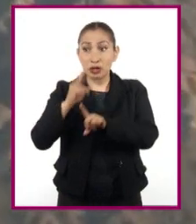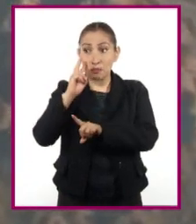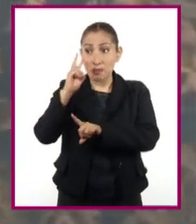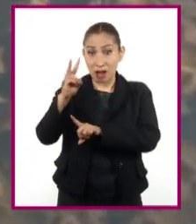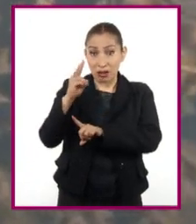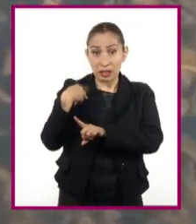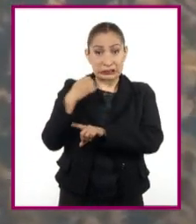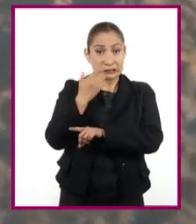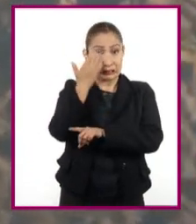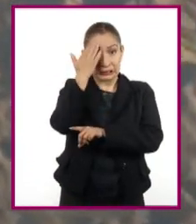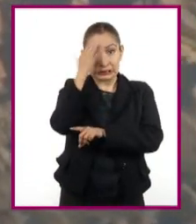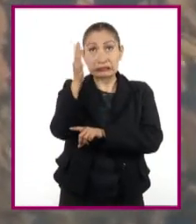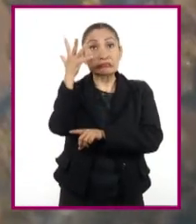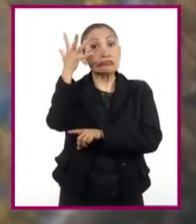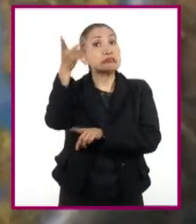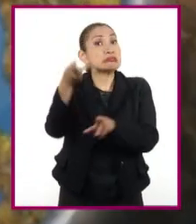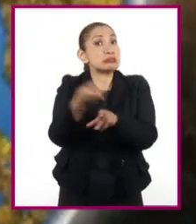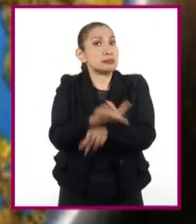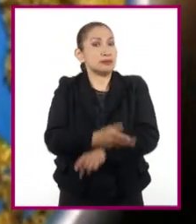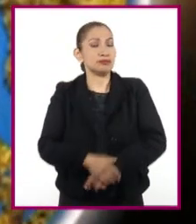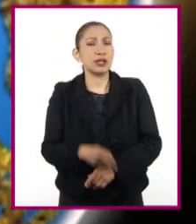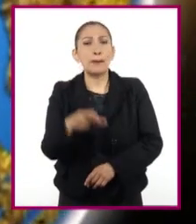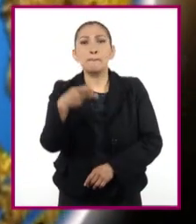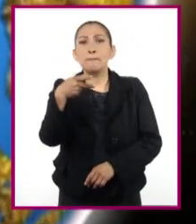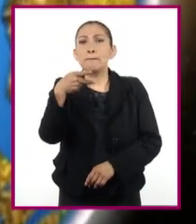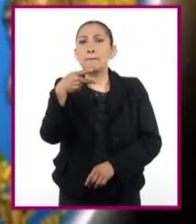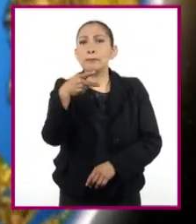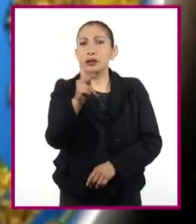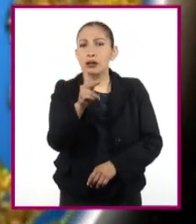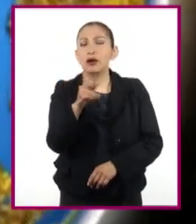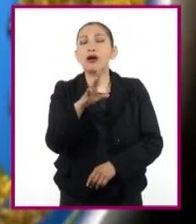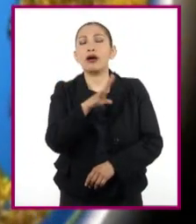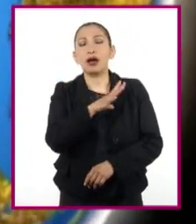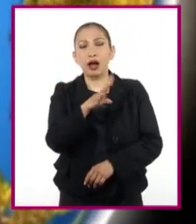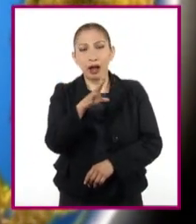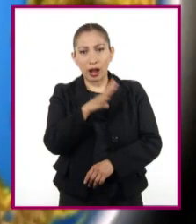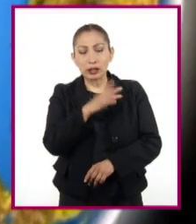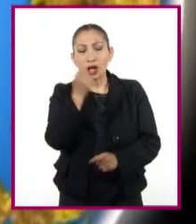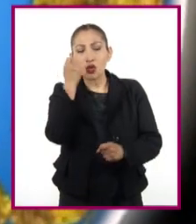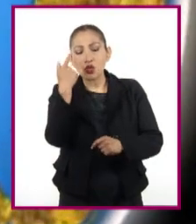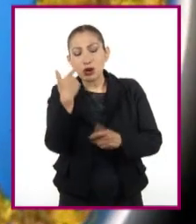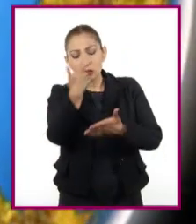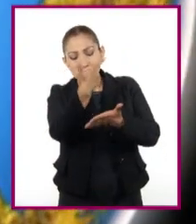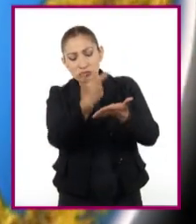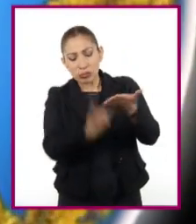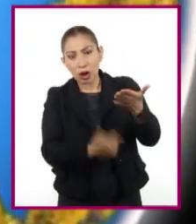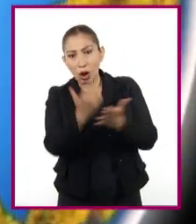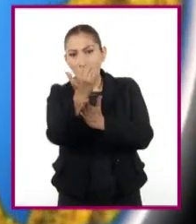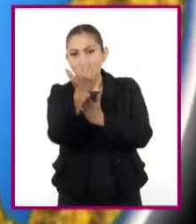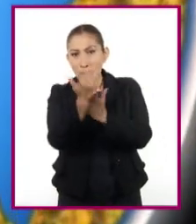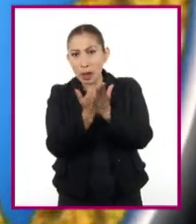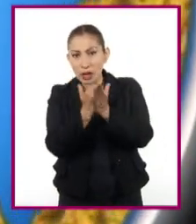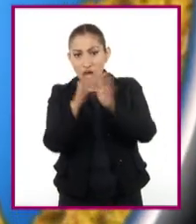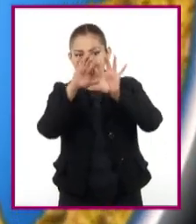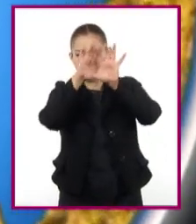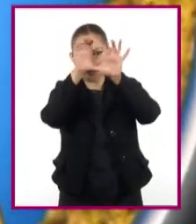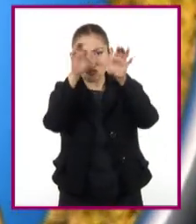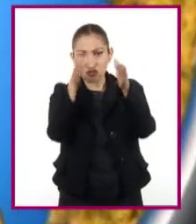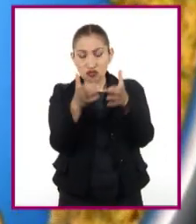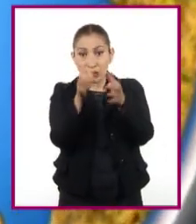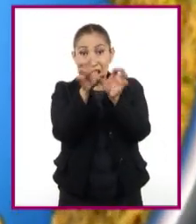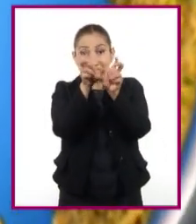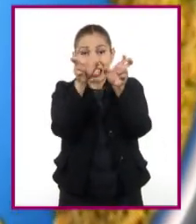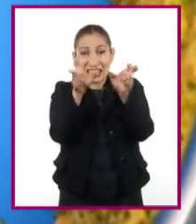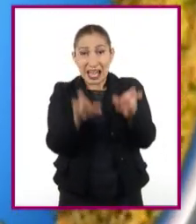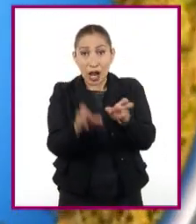reales aún desconocemos. Sin embargo, ya existen indicadores como la reducción de las capas de hielo en los